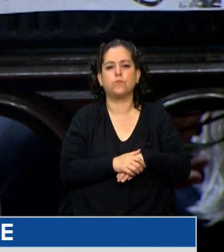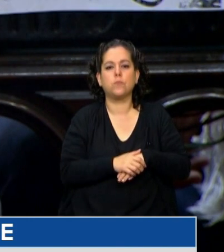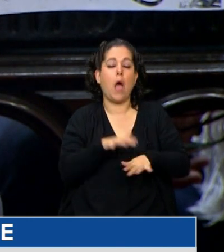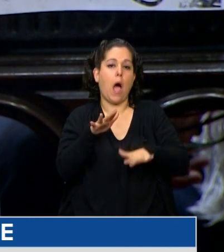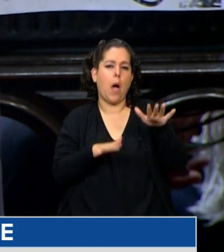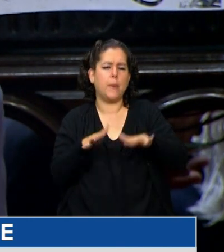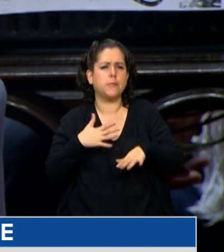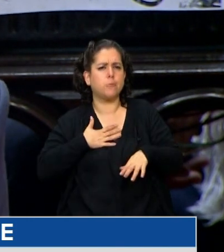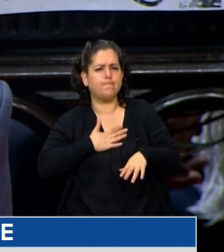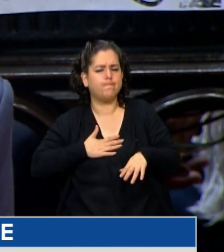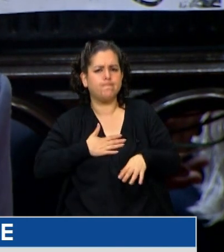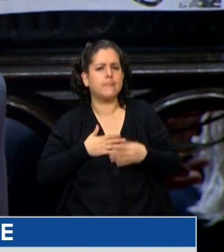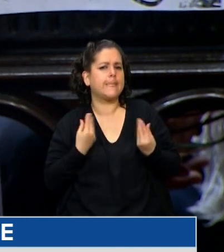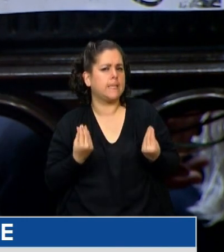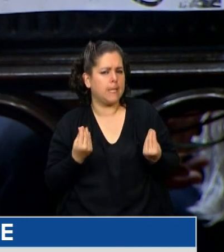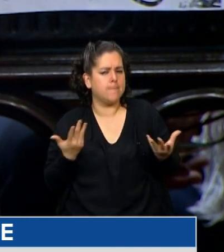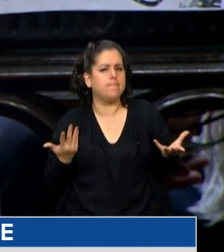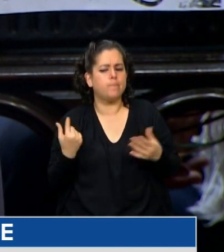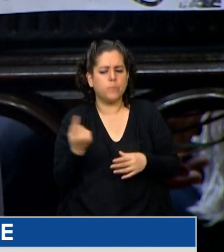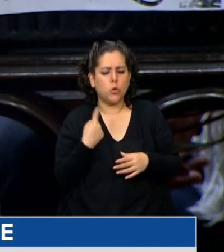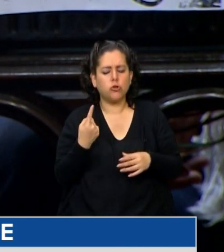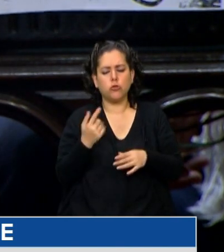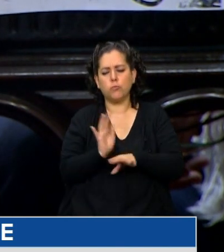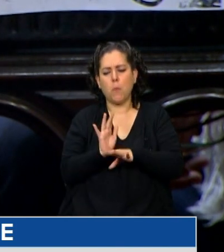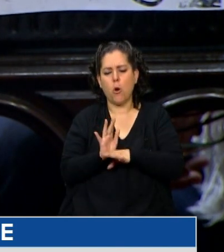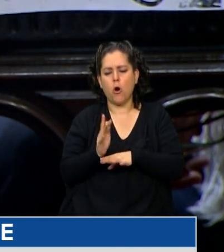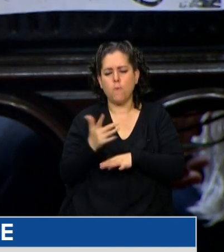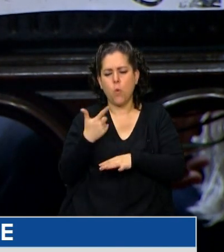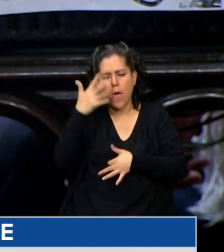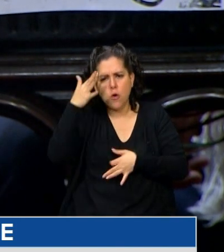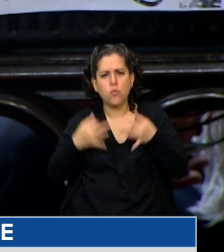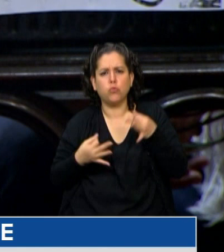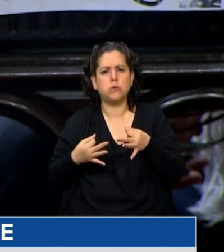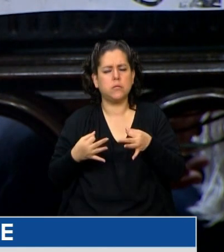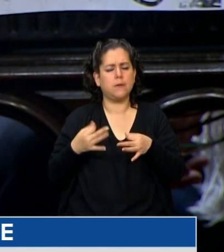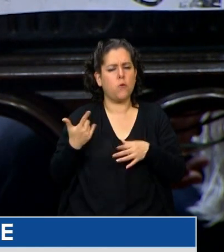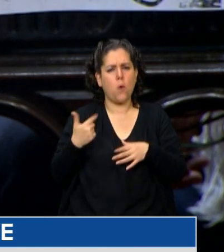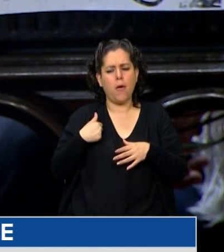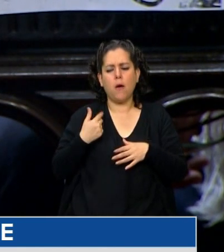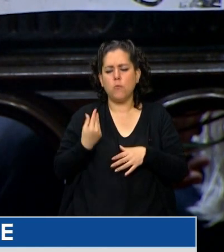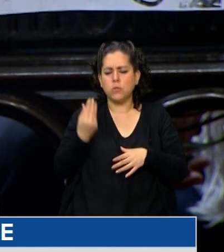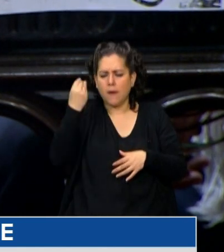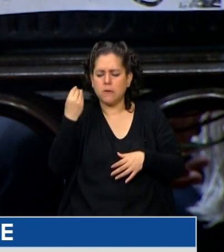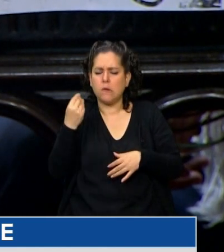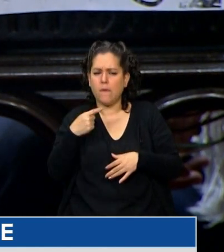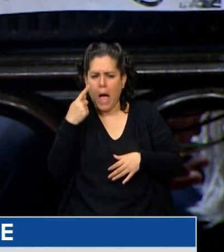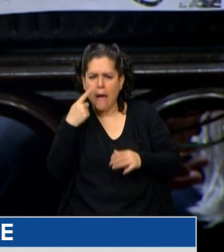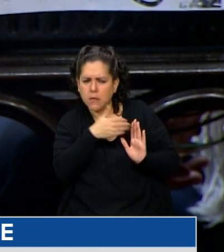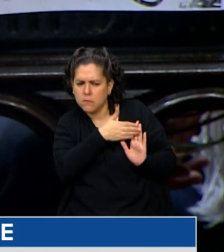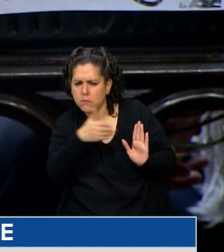A veces siento que somos tan injustos que ni siquiera vemos los alcances de determinadas